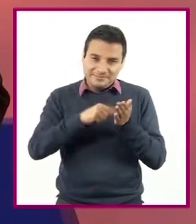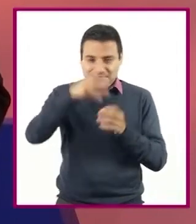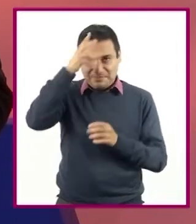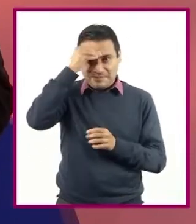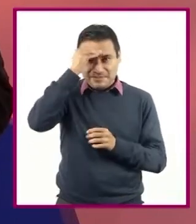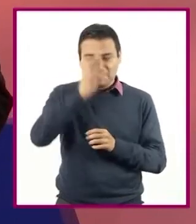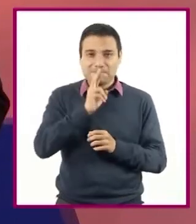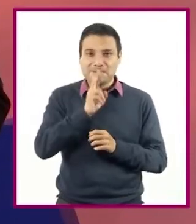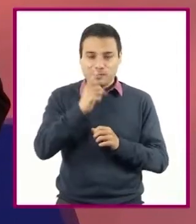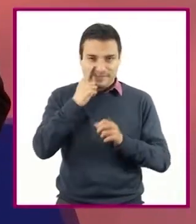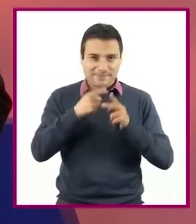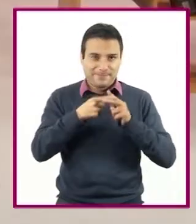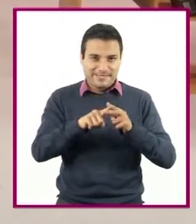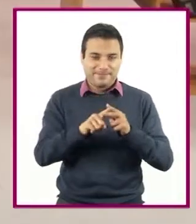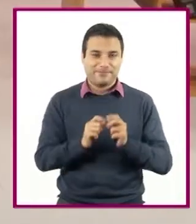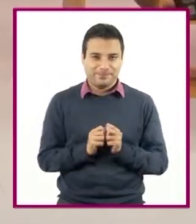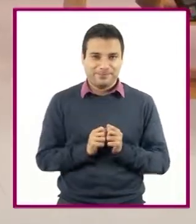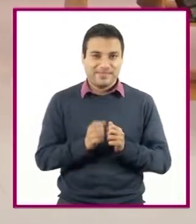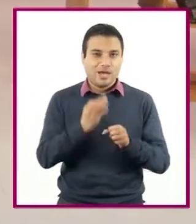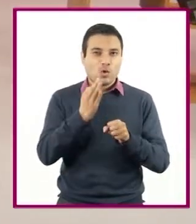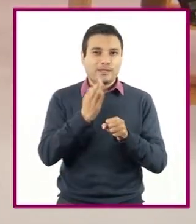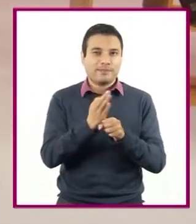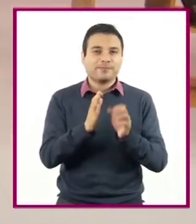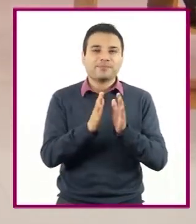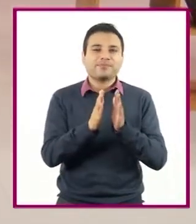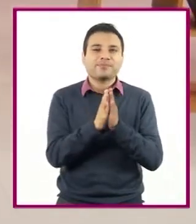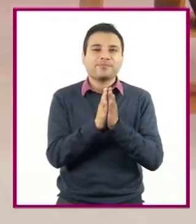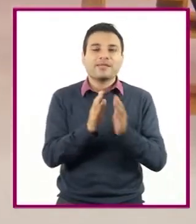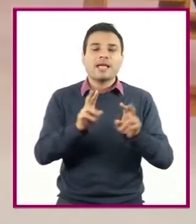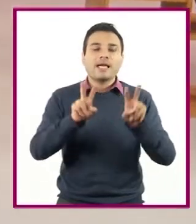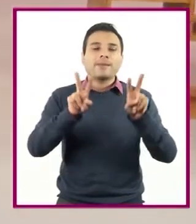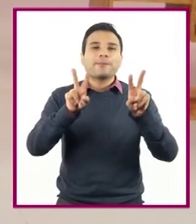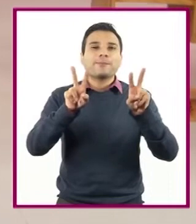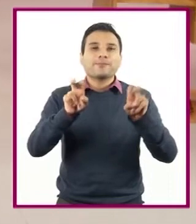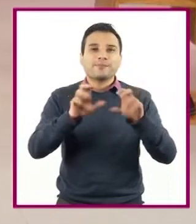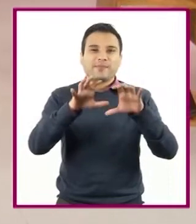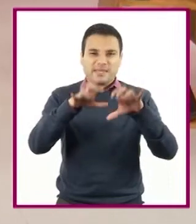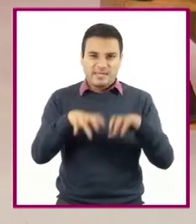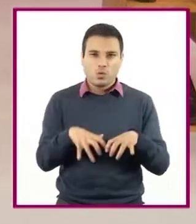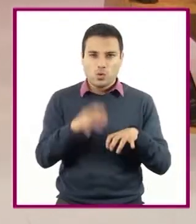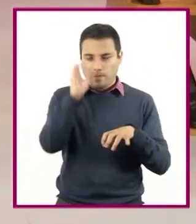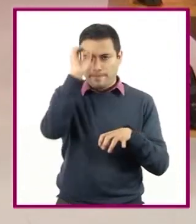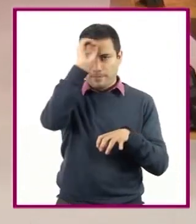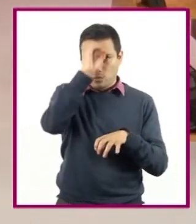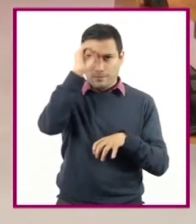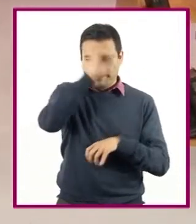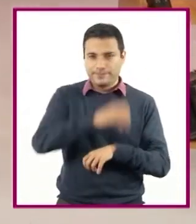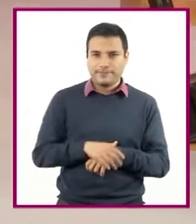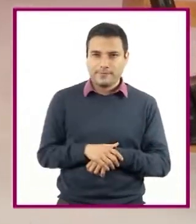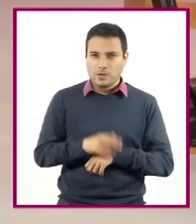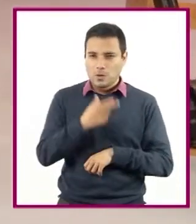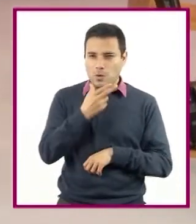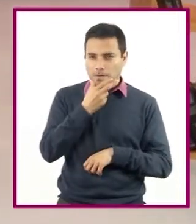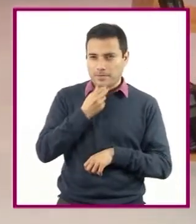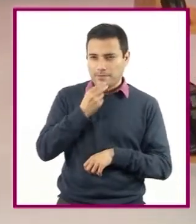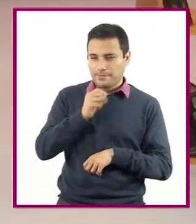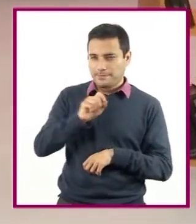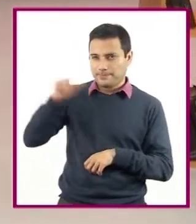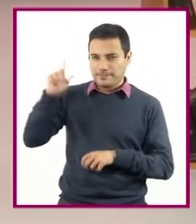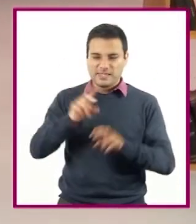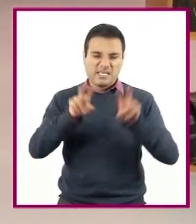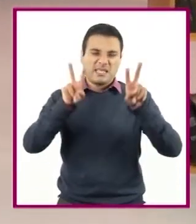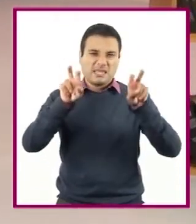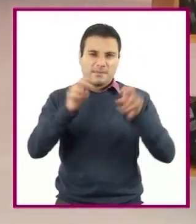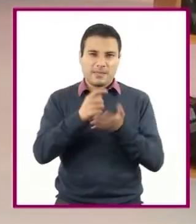inicio, quiero que me acompañen en la lectura de un artículo de opinión de Alberto González Troyano que se titula Terapia.